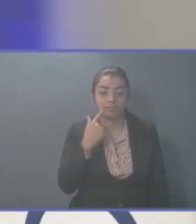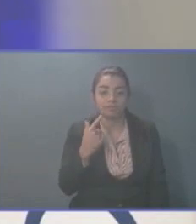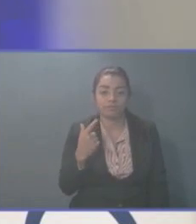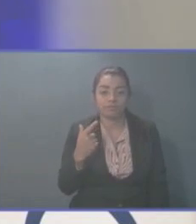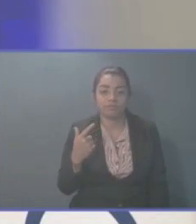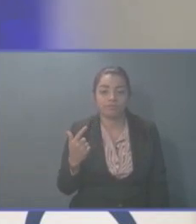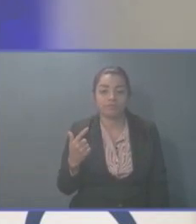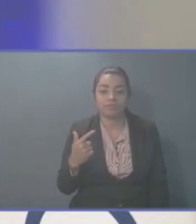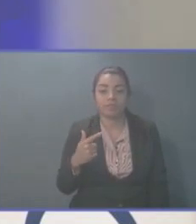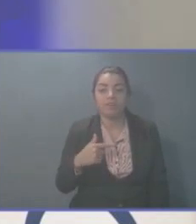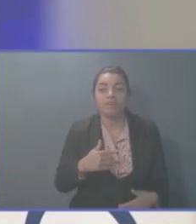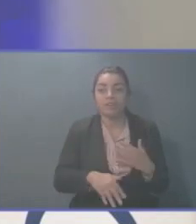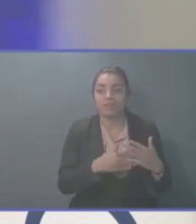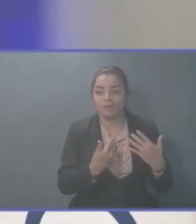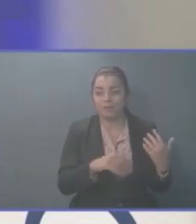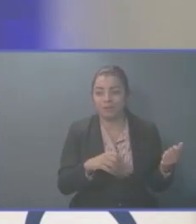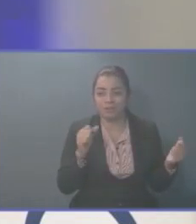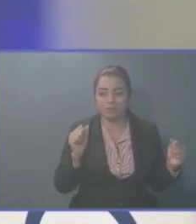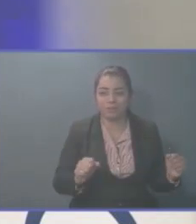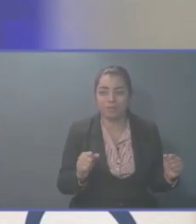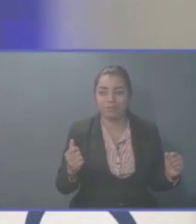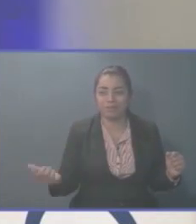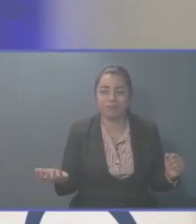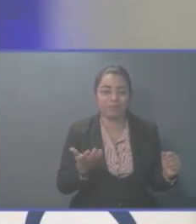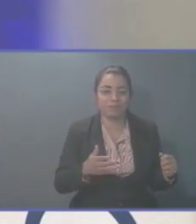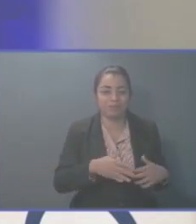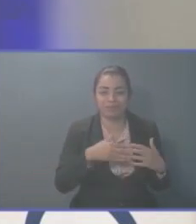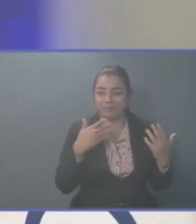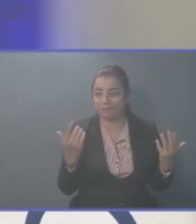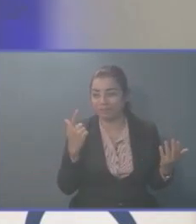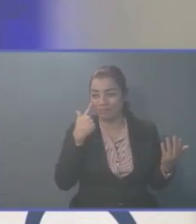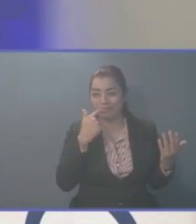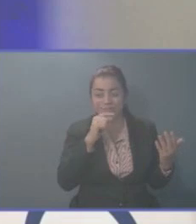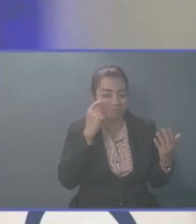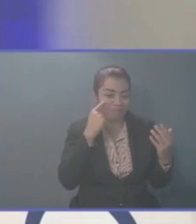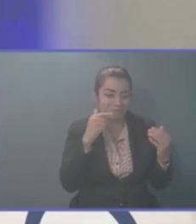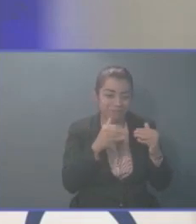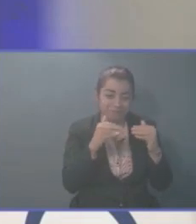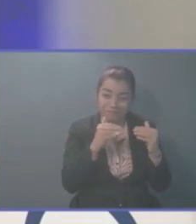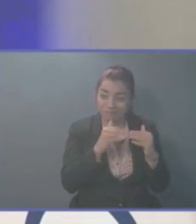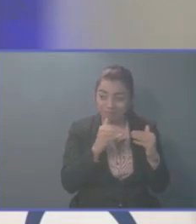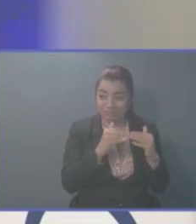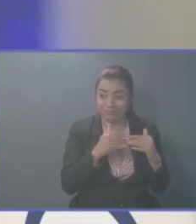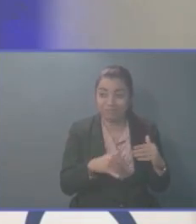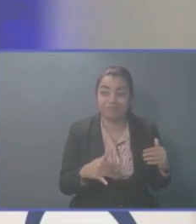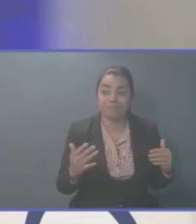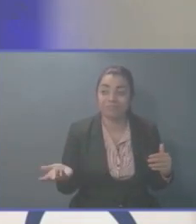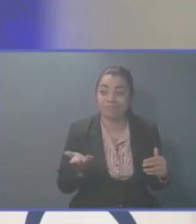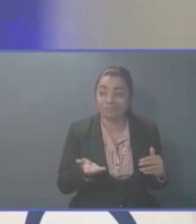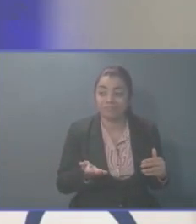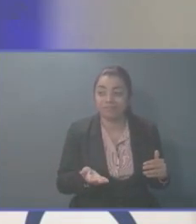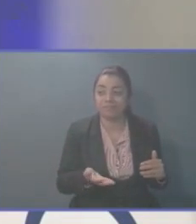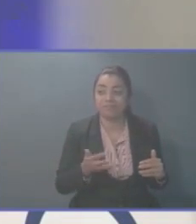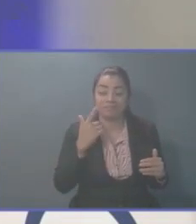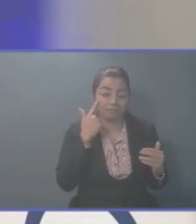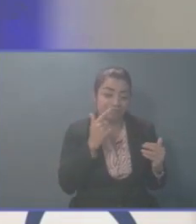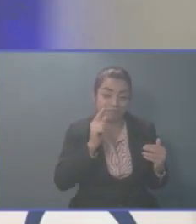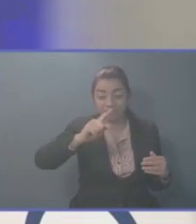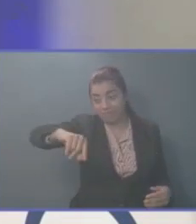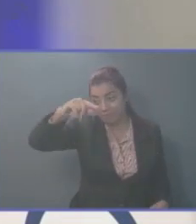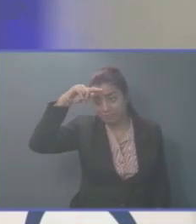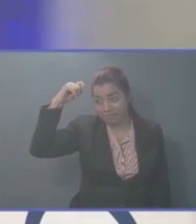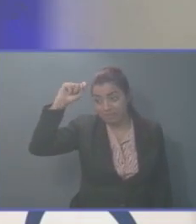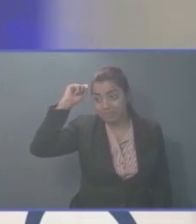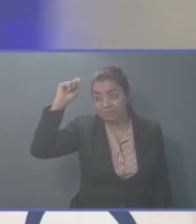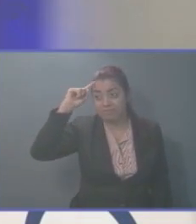tiene justificación por ningún lado que se mire, tiene justificación. Entonces creo que debemos seguir trabajando,